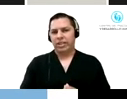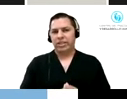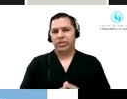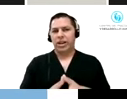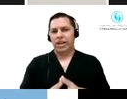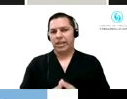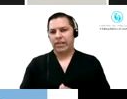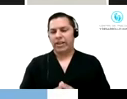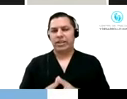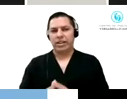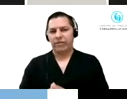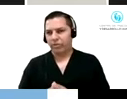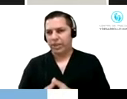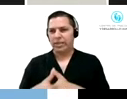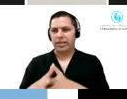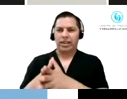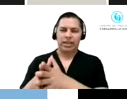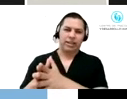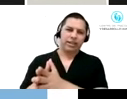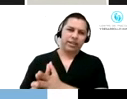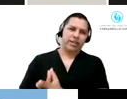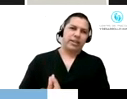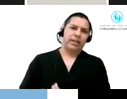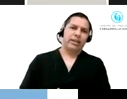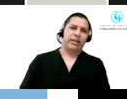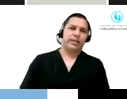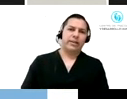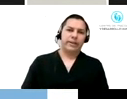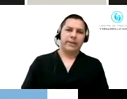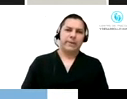transgénero, transexual, travesti, transformista,